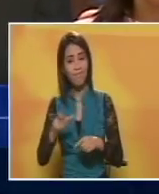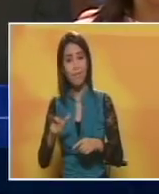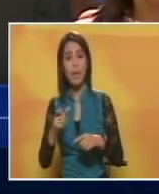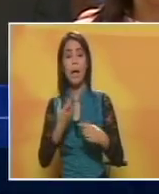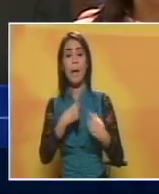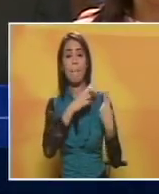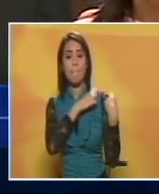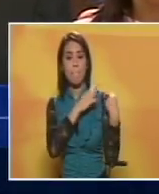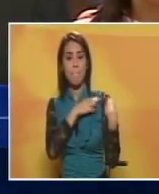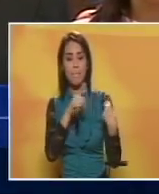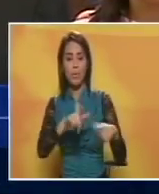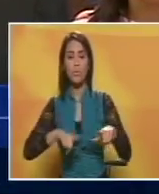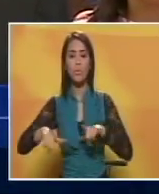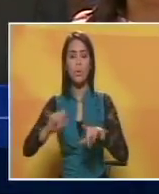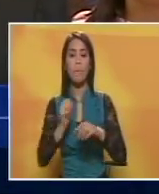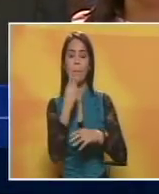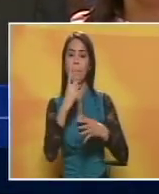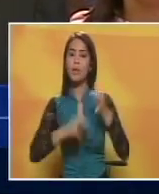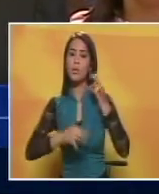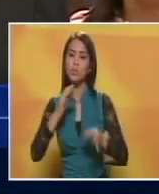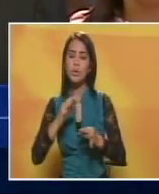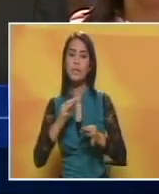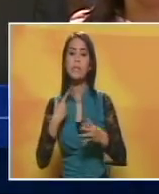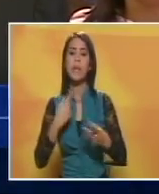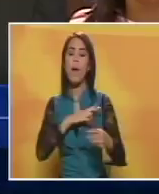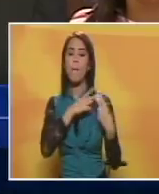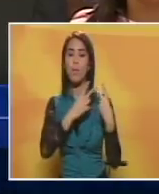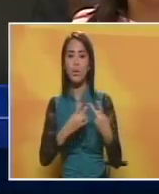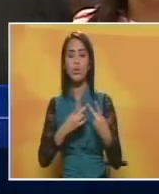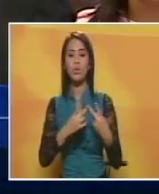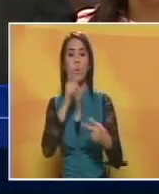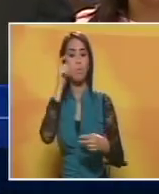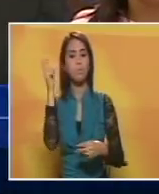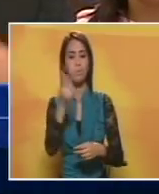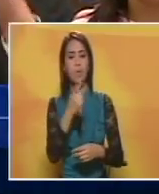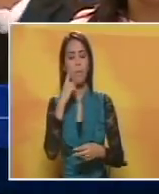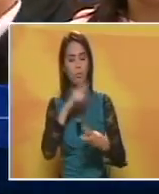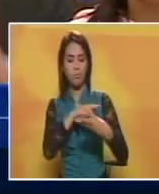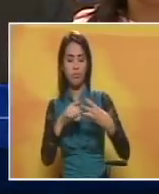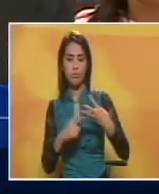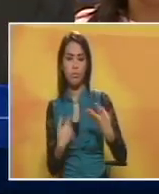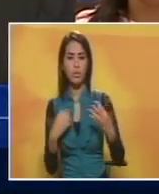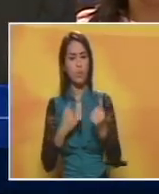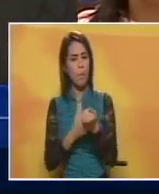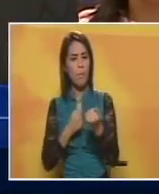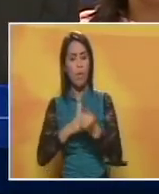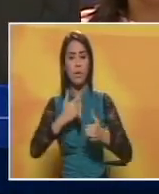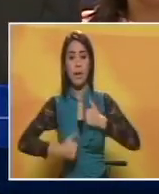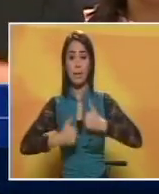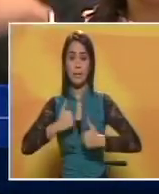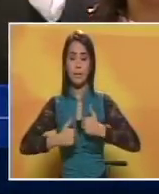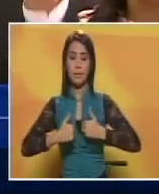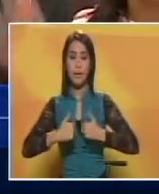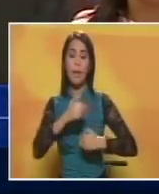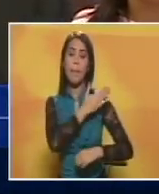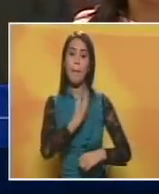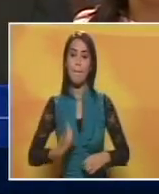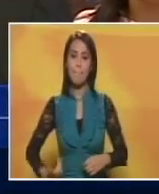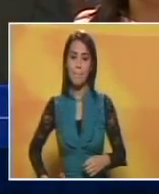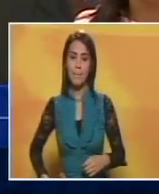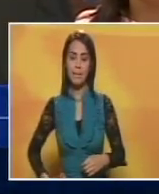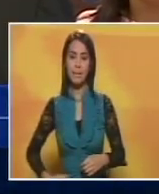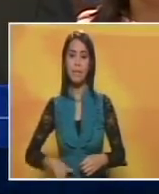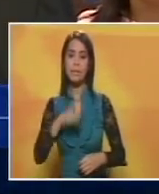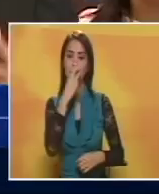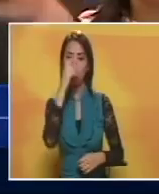regionales de Voluntad Popular, AD, Primero Justicia y Un Nuevo Tiempo que evalúan la posibilidad de anunciar su apoyo a la candidatura del presidente de